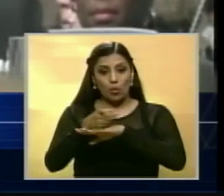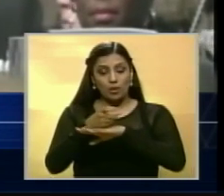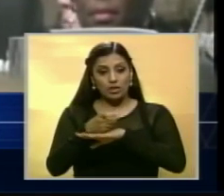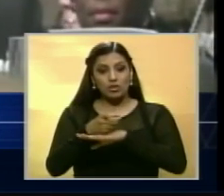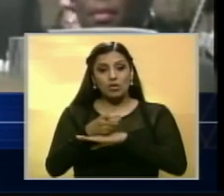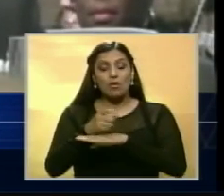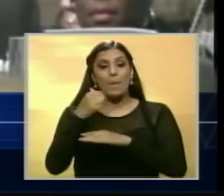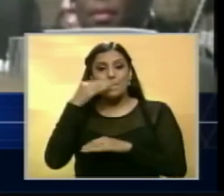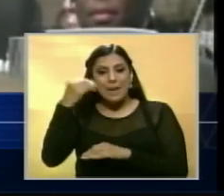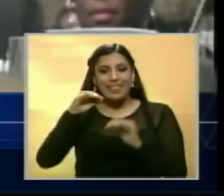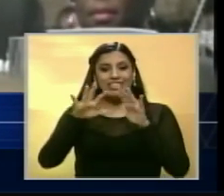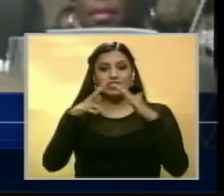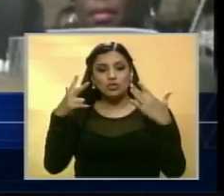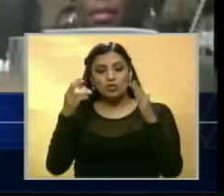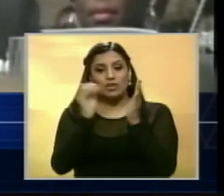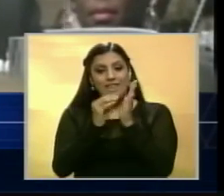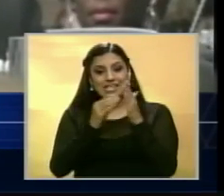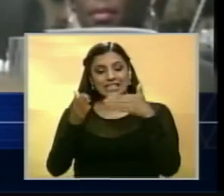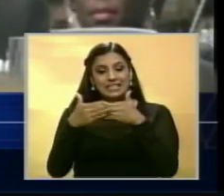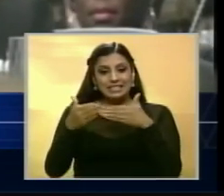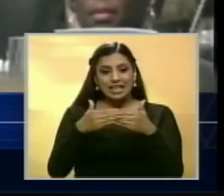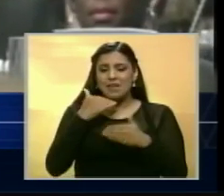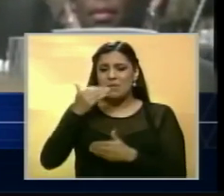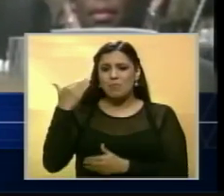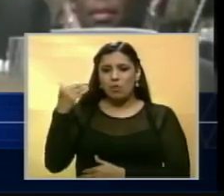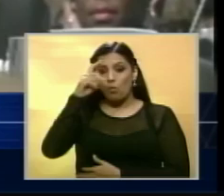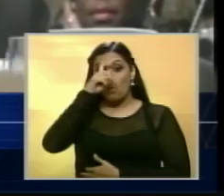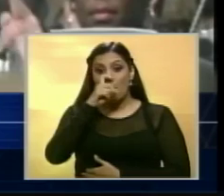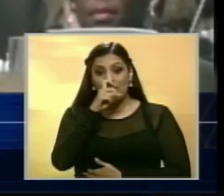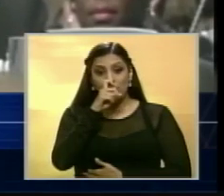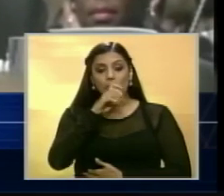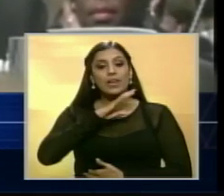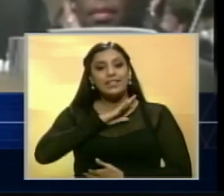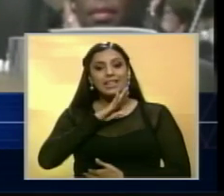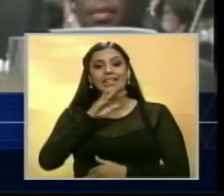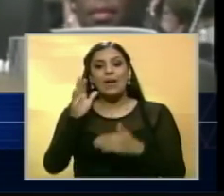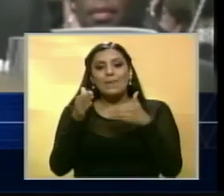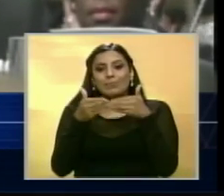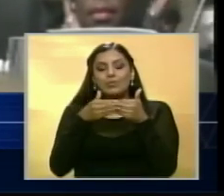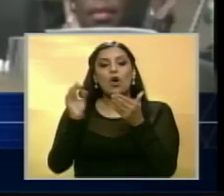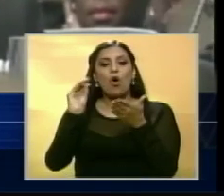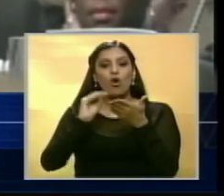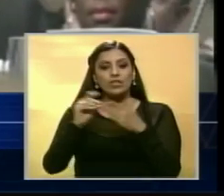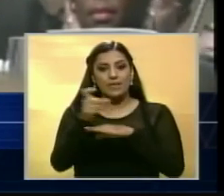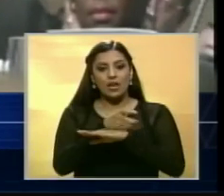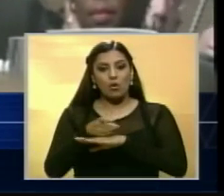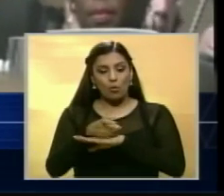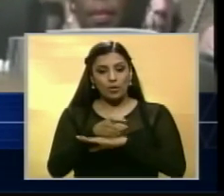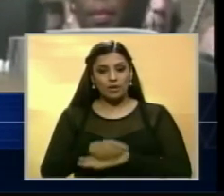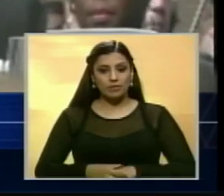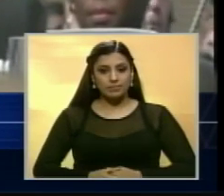No menos de 18 cierres. Apenas el año pasado estuvo a punto de cerrar nuevamente el gobierno.